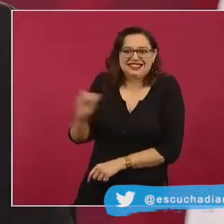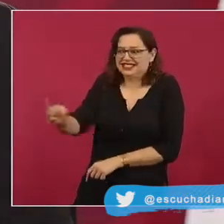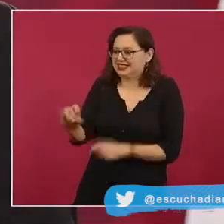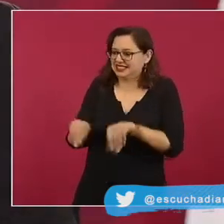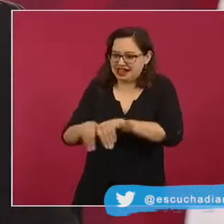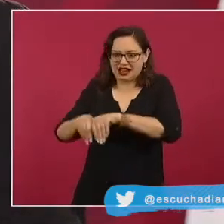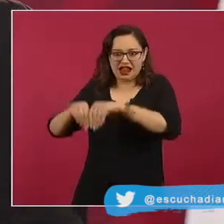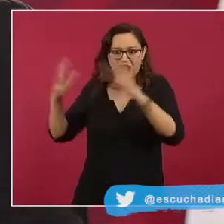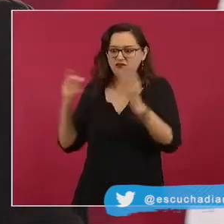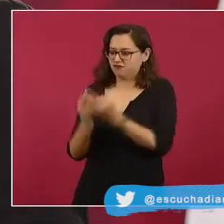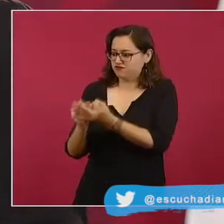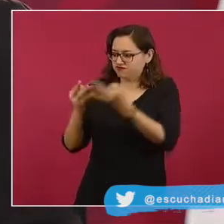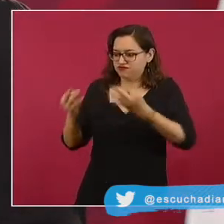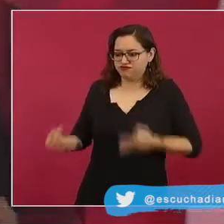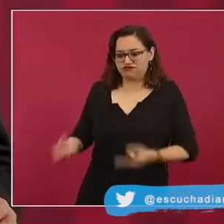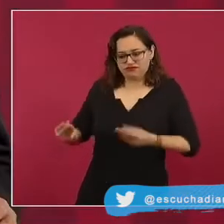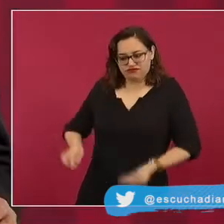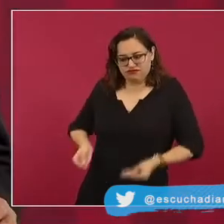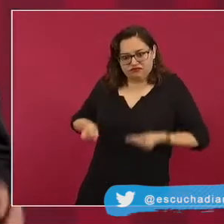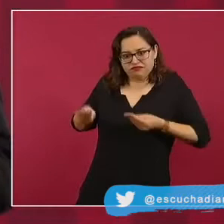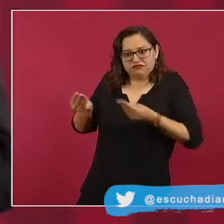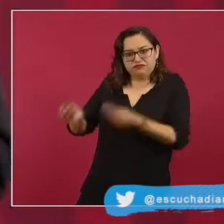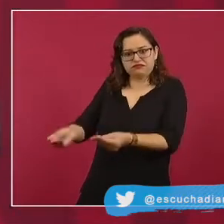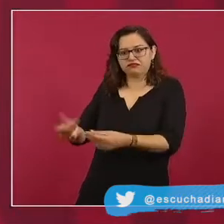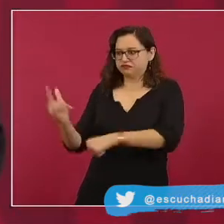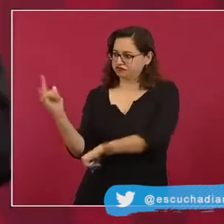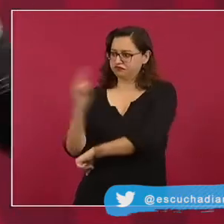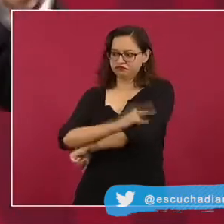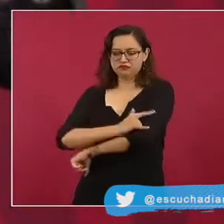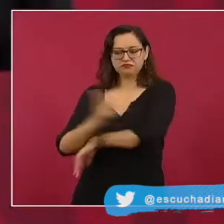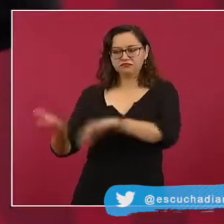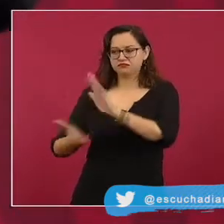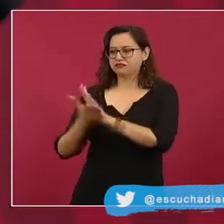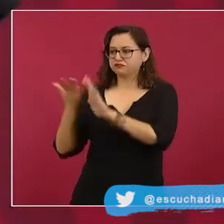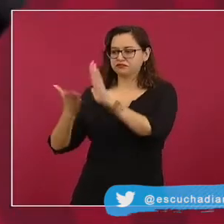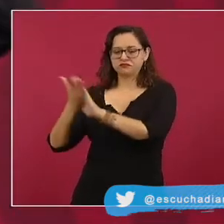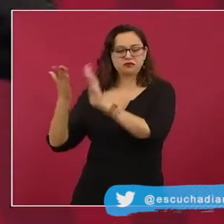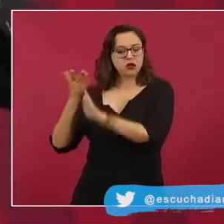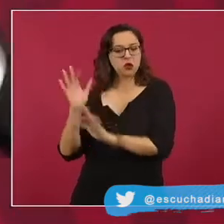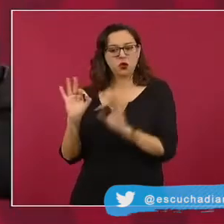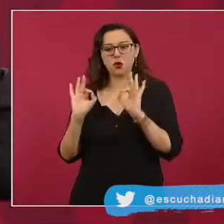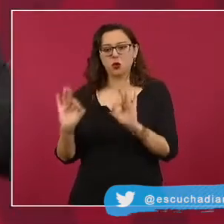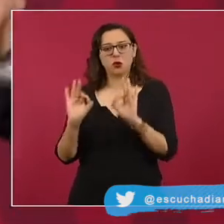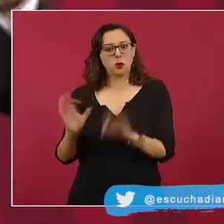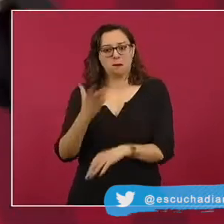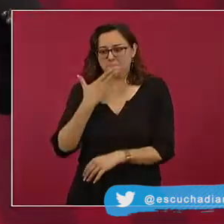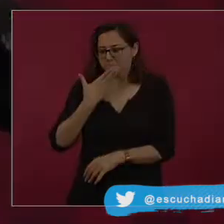medios de comunicación hayan difundido una falsa balacera en el aeropuerto de cancún